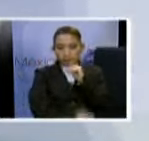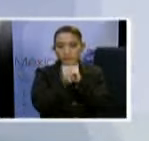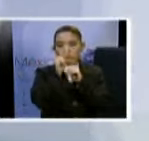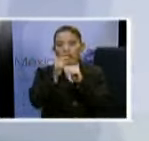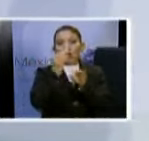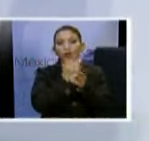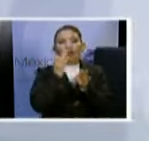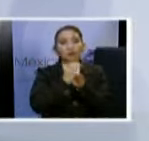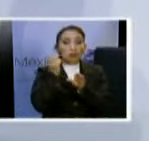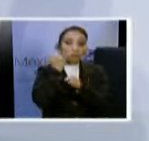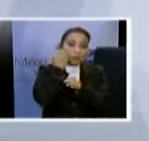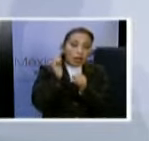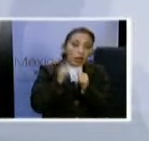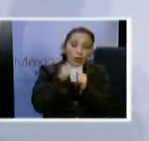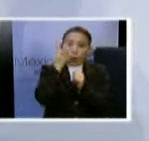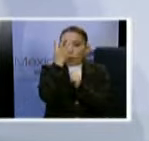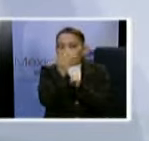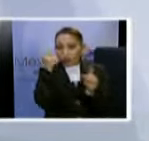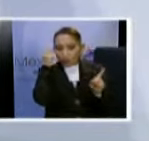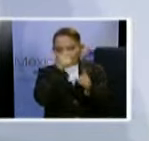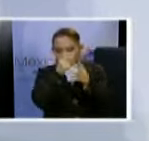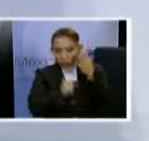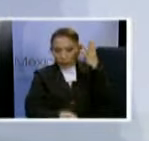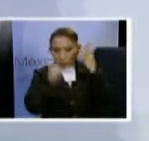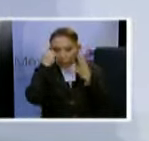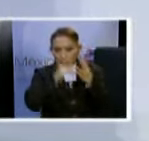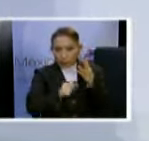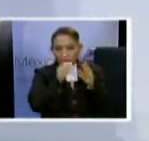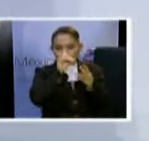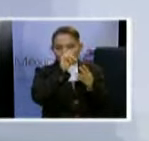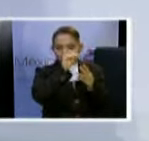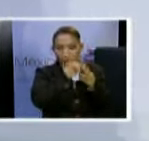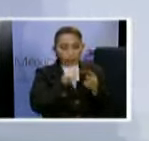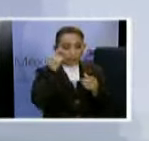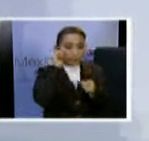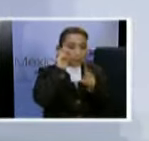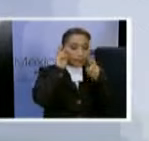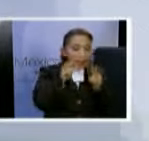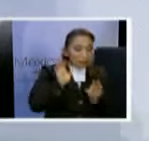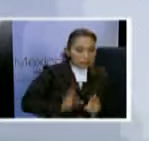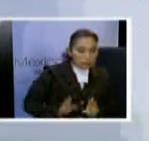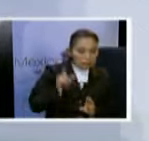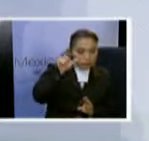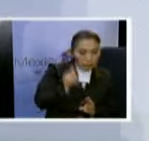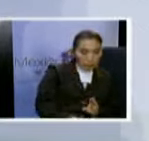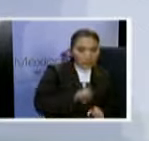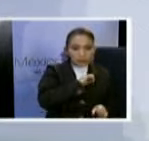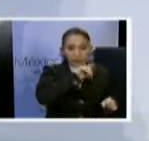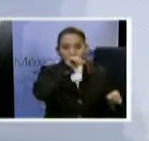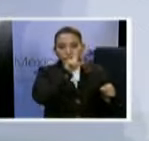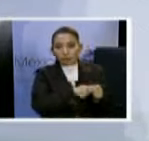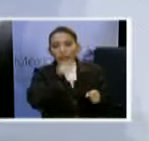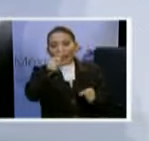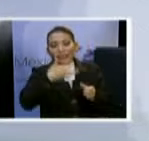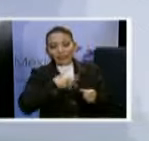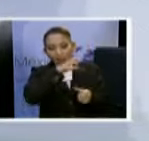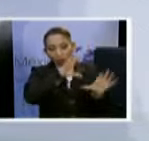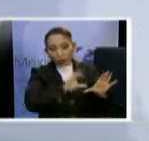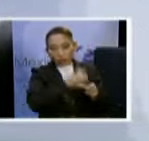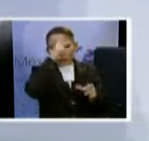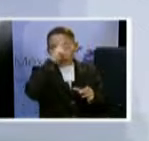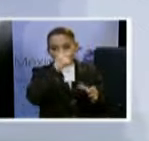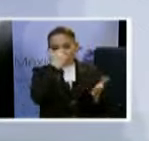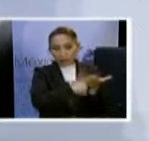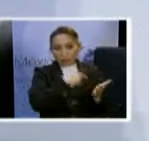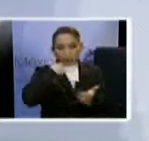someto a su consideración quizás 4 retos para la red consular. Tomar en cuenta las características particulares que presenta la comunidad mexicana